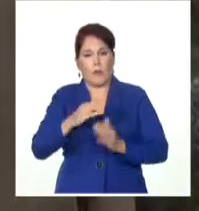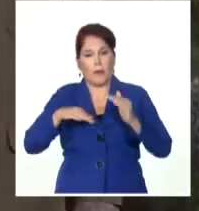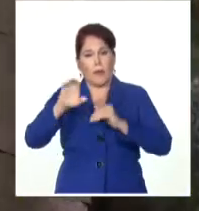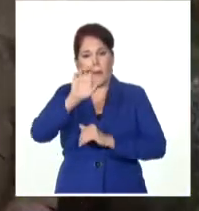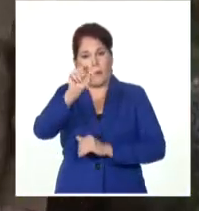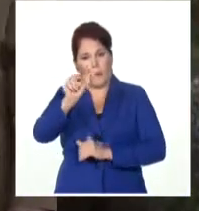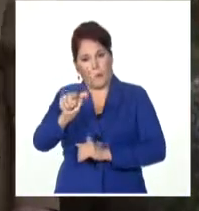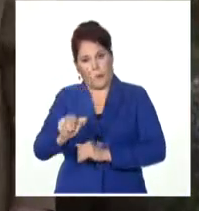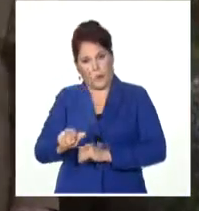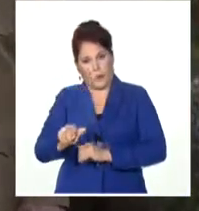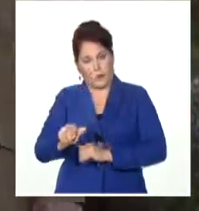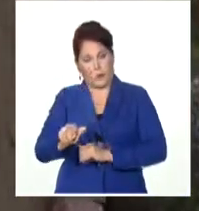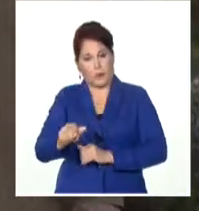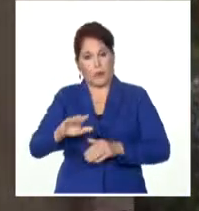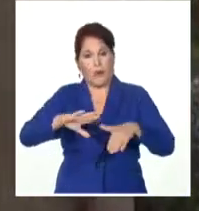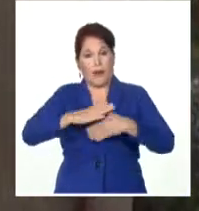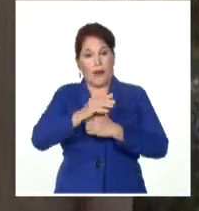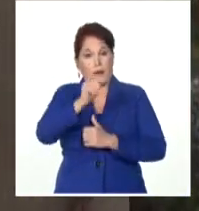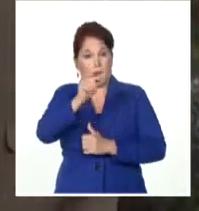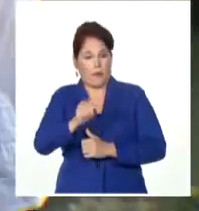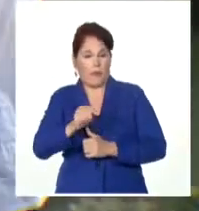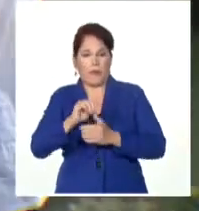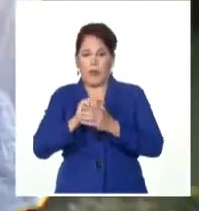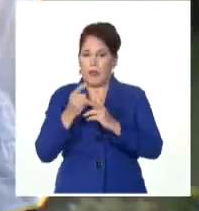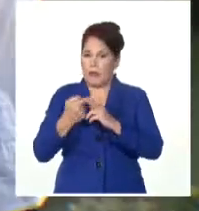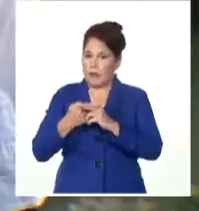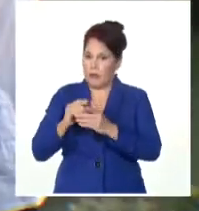Excelentísimos señores embajadores amigos.